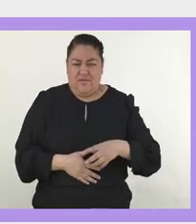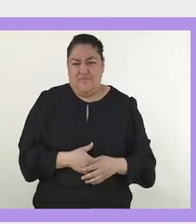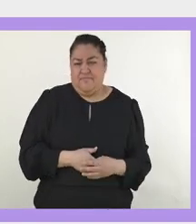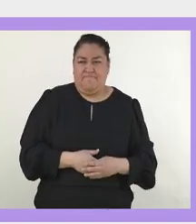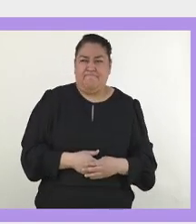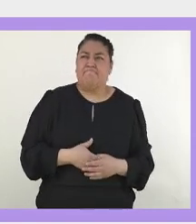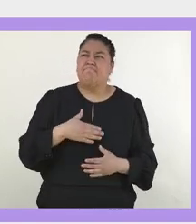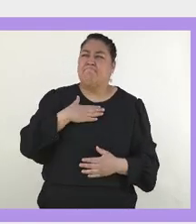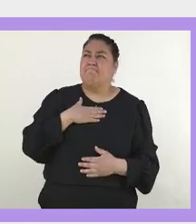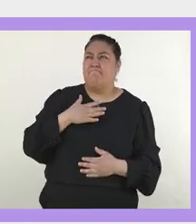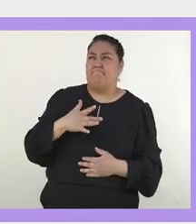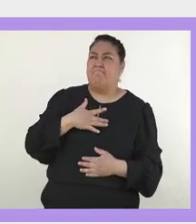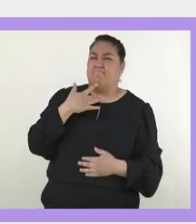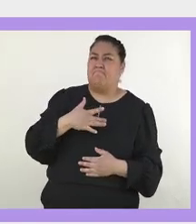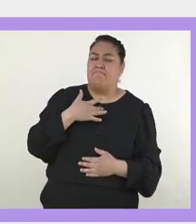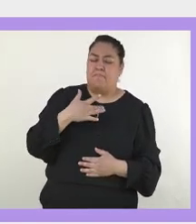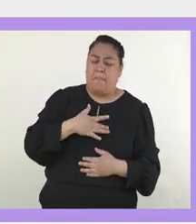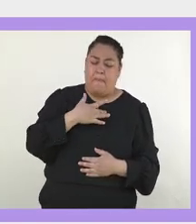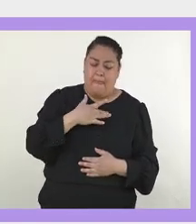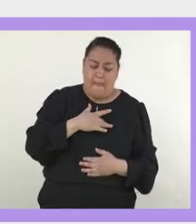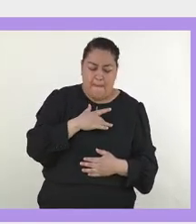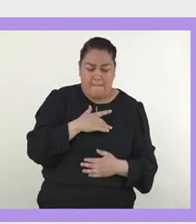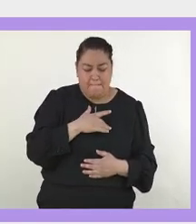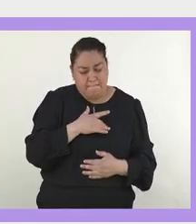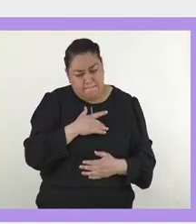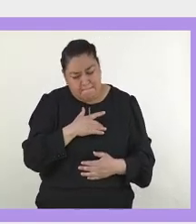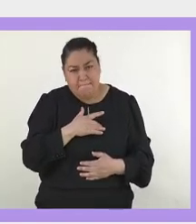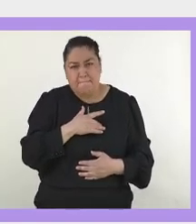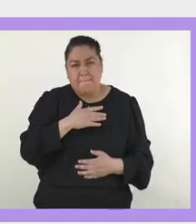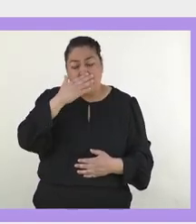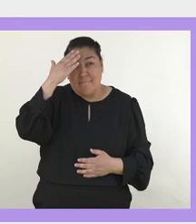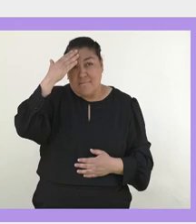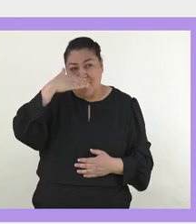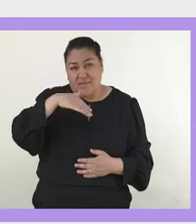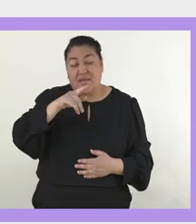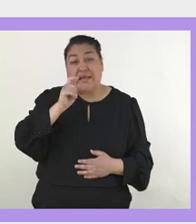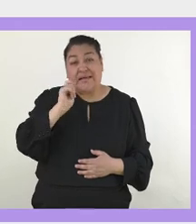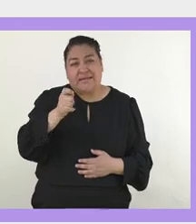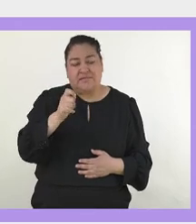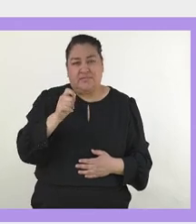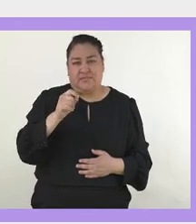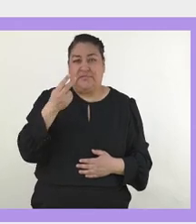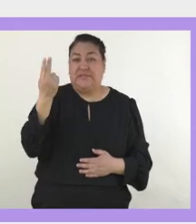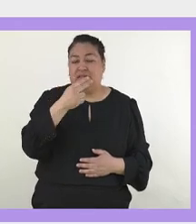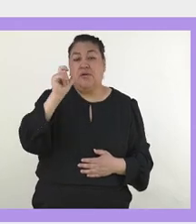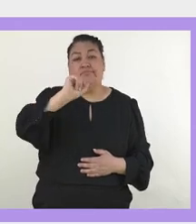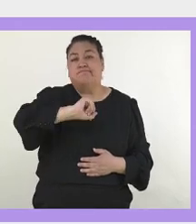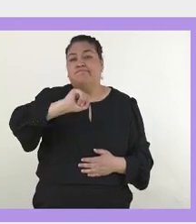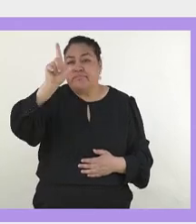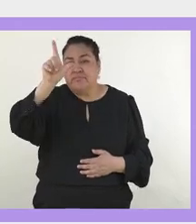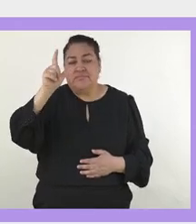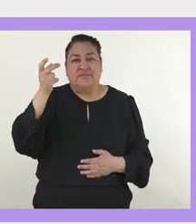Pues yo yo siento que es esta idea de su profesionalización